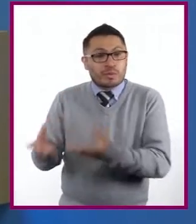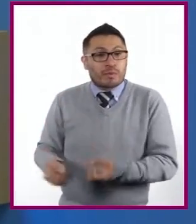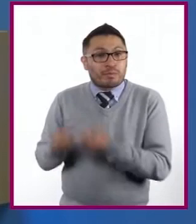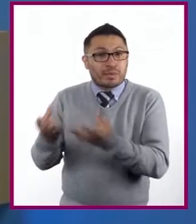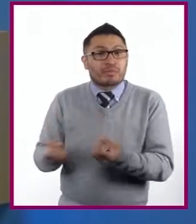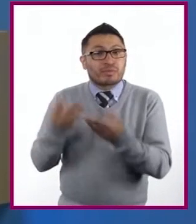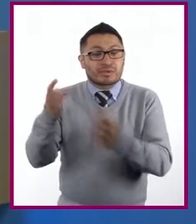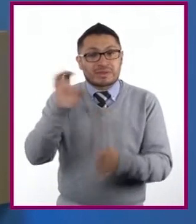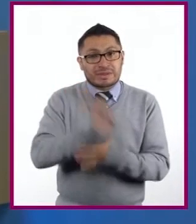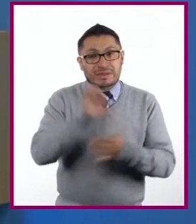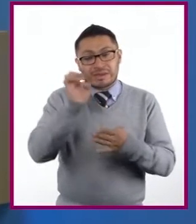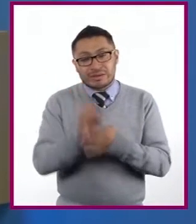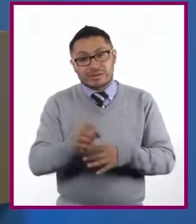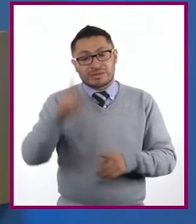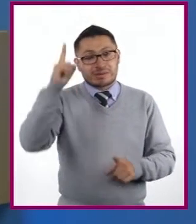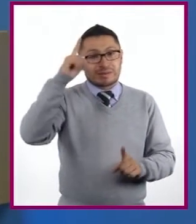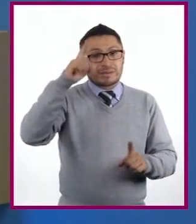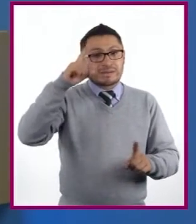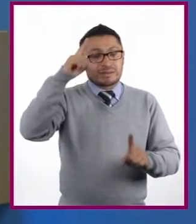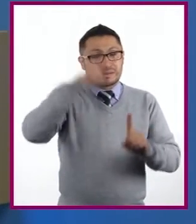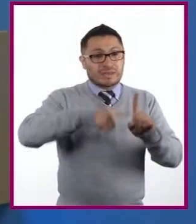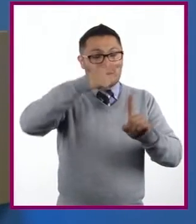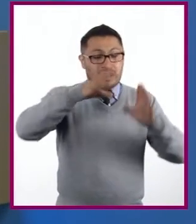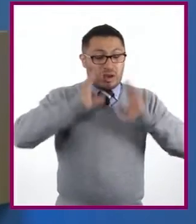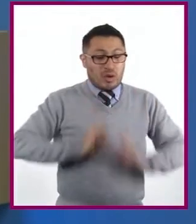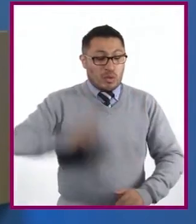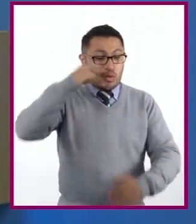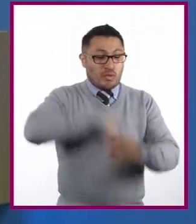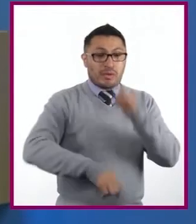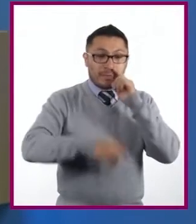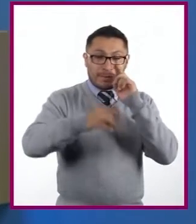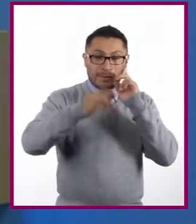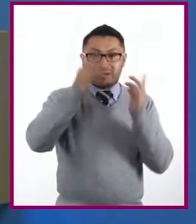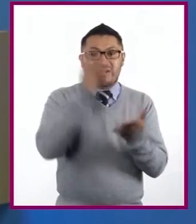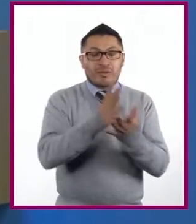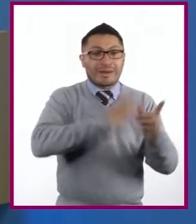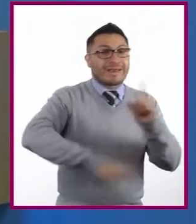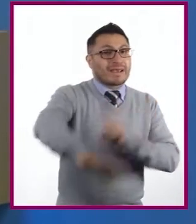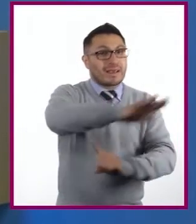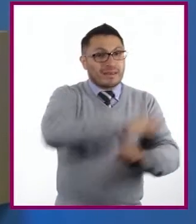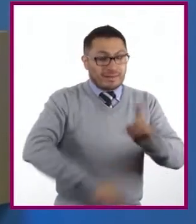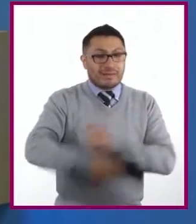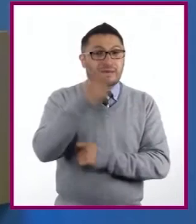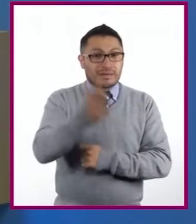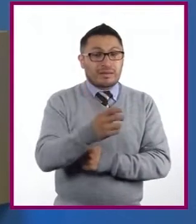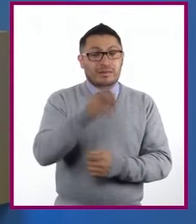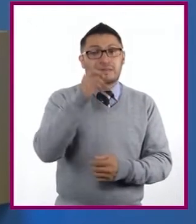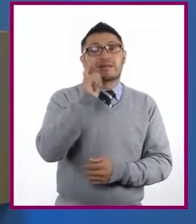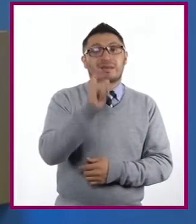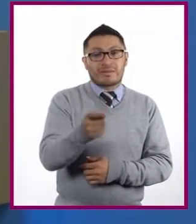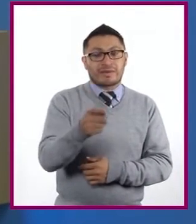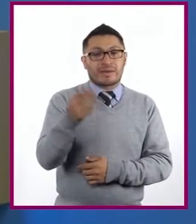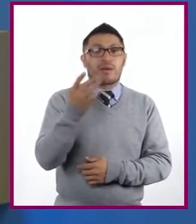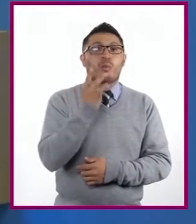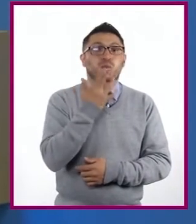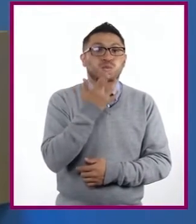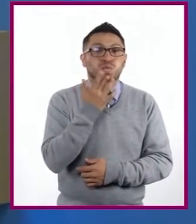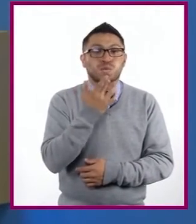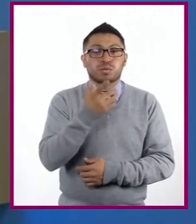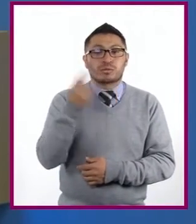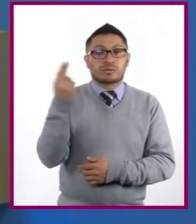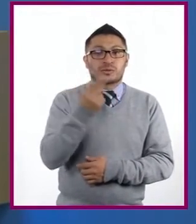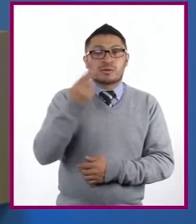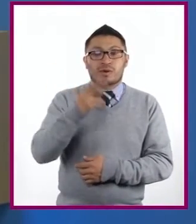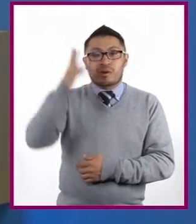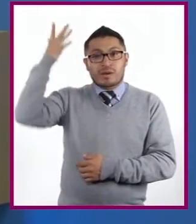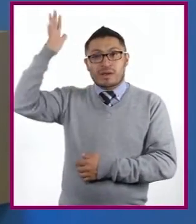temperatura corporal está determinada únicamente por el ambiente. Es decir, los reptiles toman el sol para alcanzar el